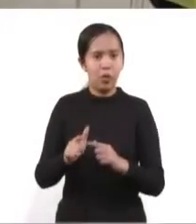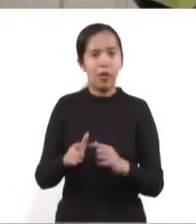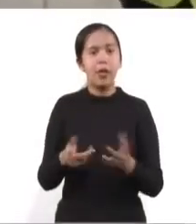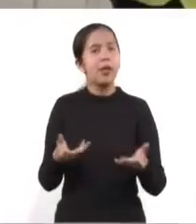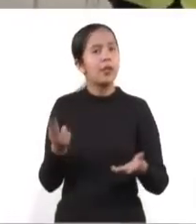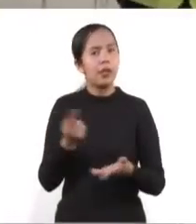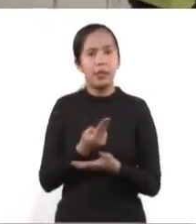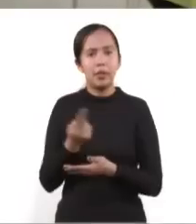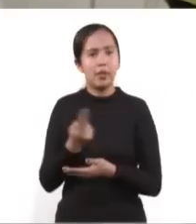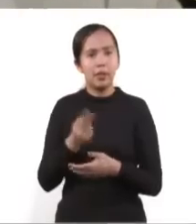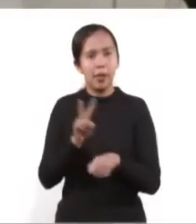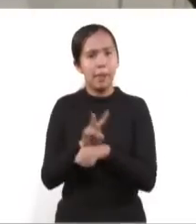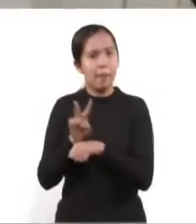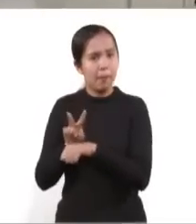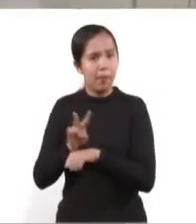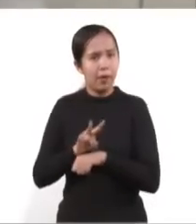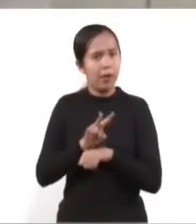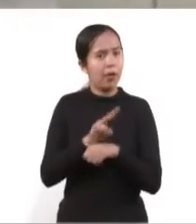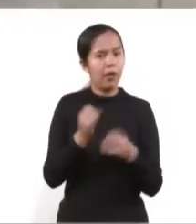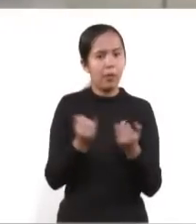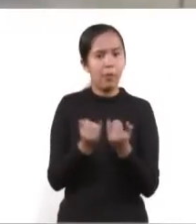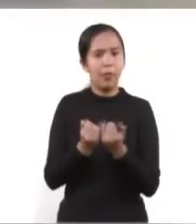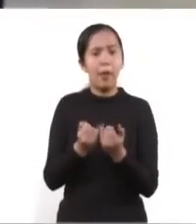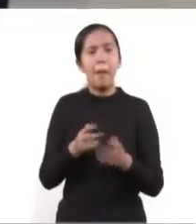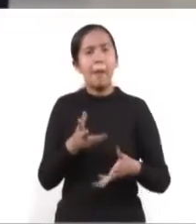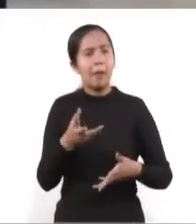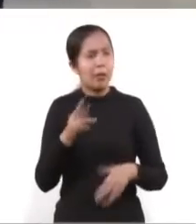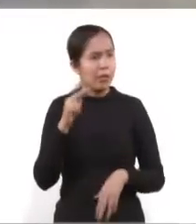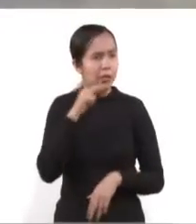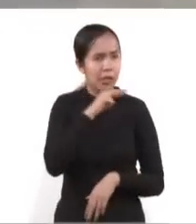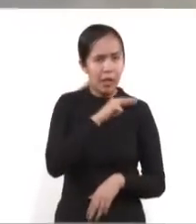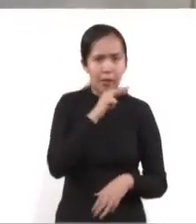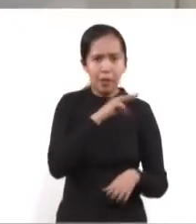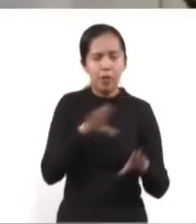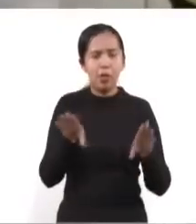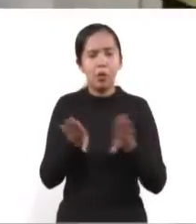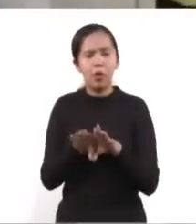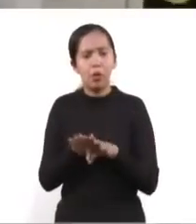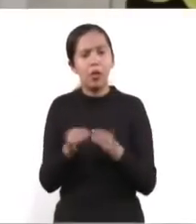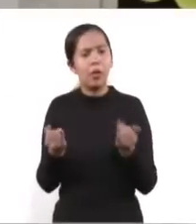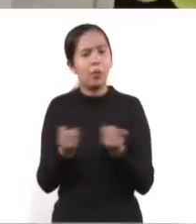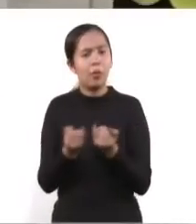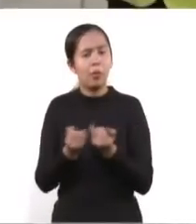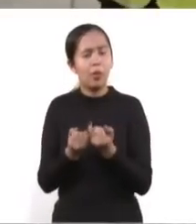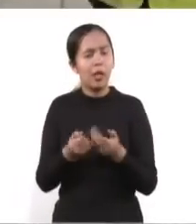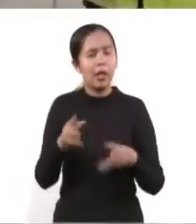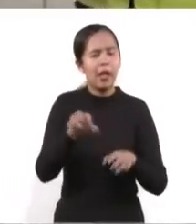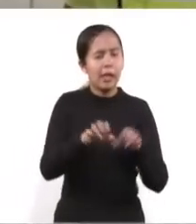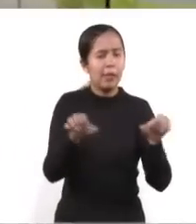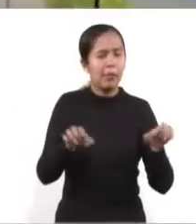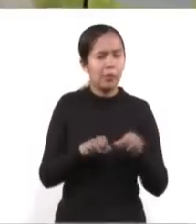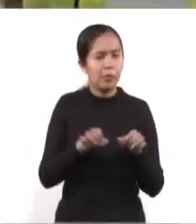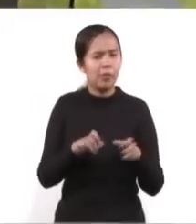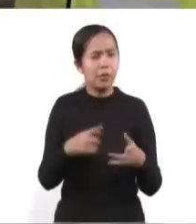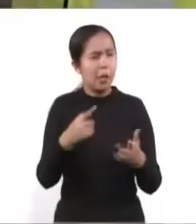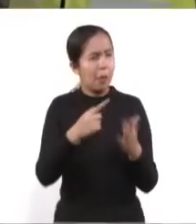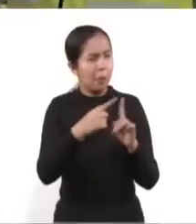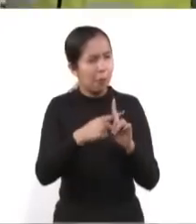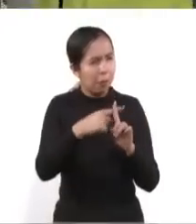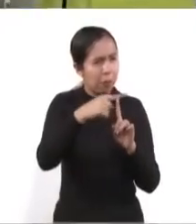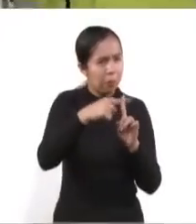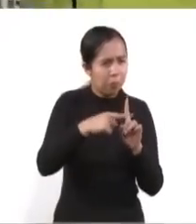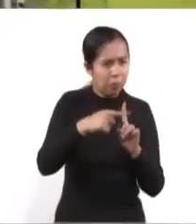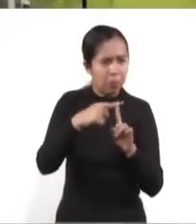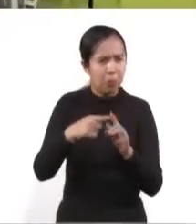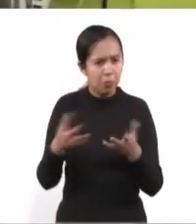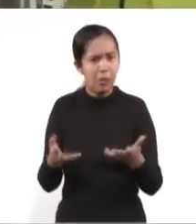monitoreo constante, estar verificando velocidades de respuesta, asegurando relevadores, equipos de medición, sobre todo para temas de